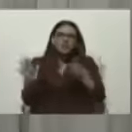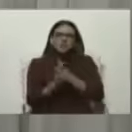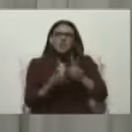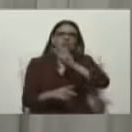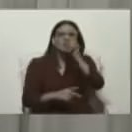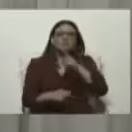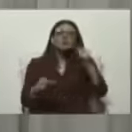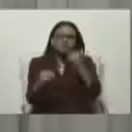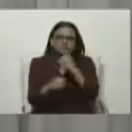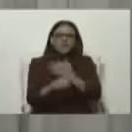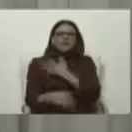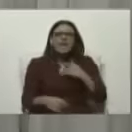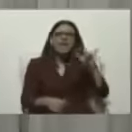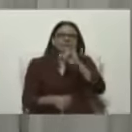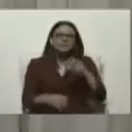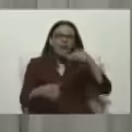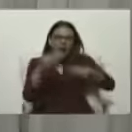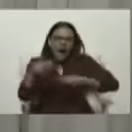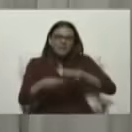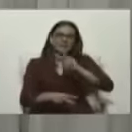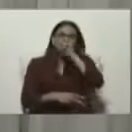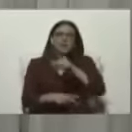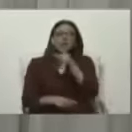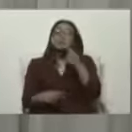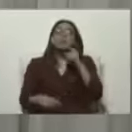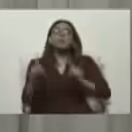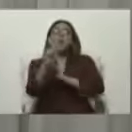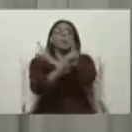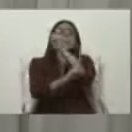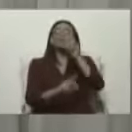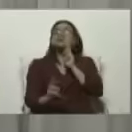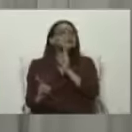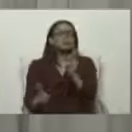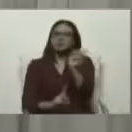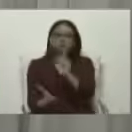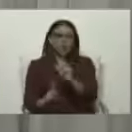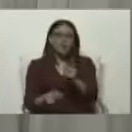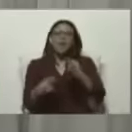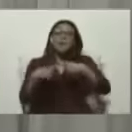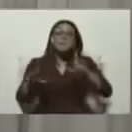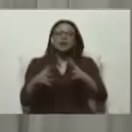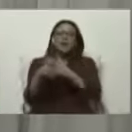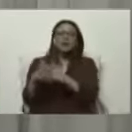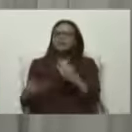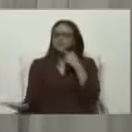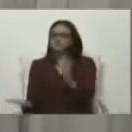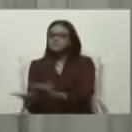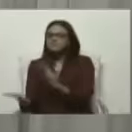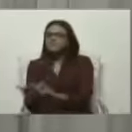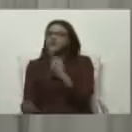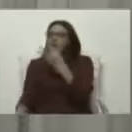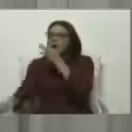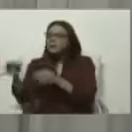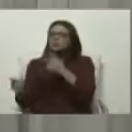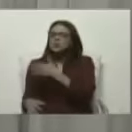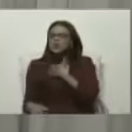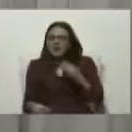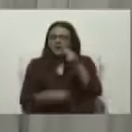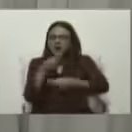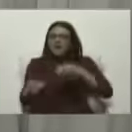hacer ustedes con Venezuela? Se hacen los locos. Pero los gringos le dijeron: no, tú me pones negro sobre blanco, ¿qué es lo que vas a hacer